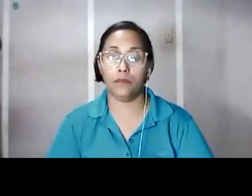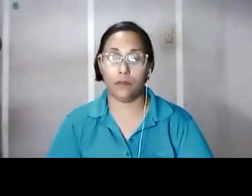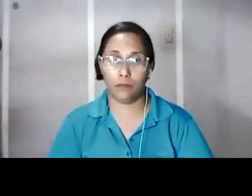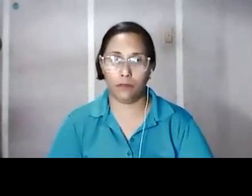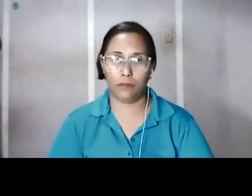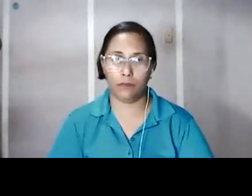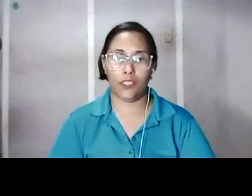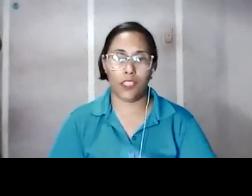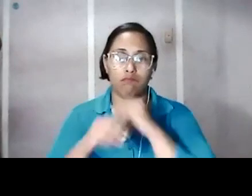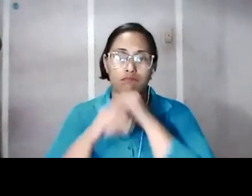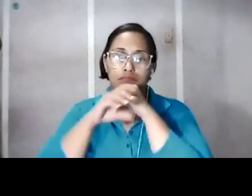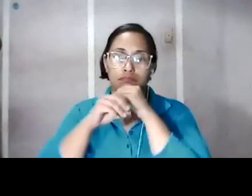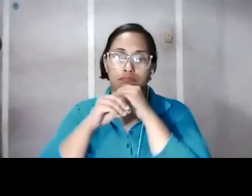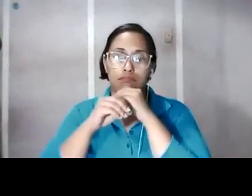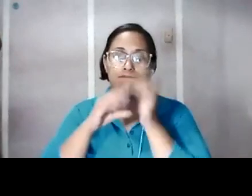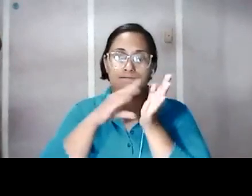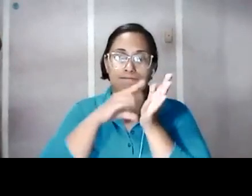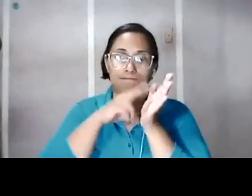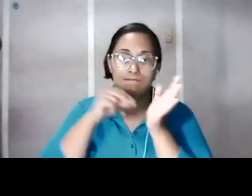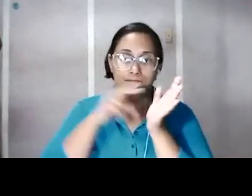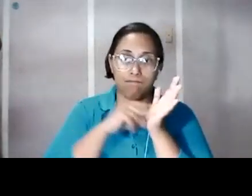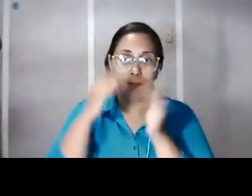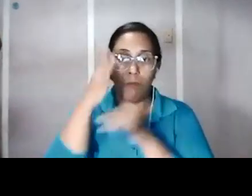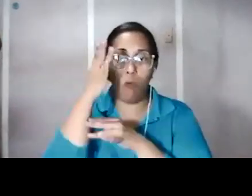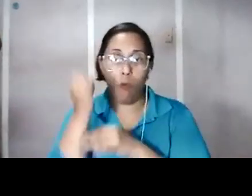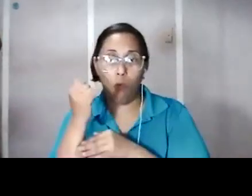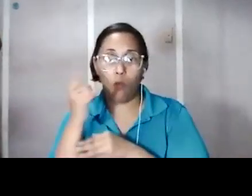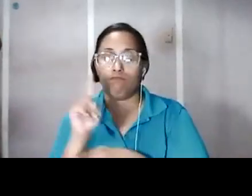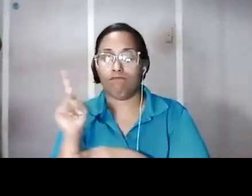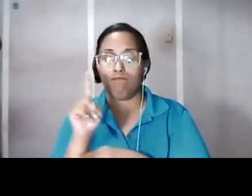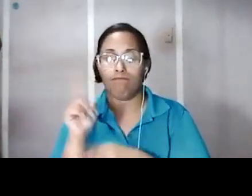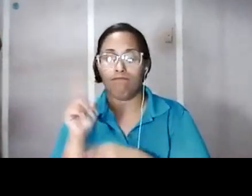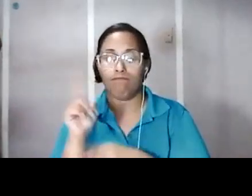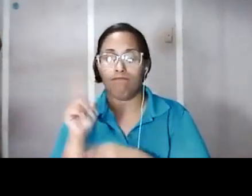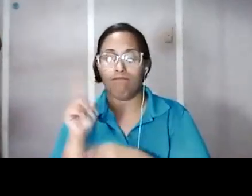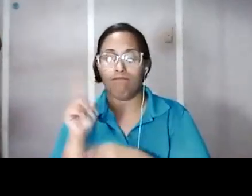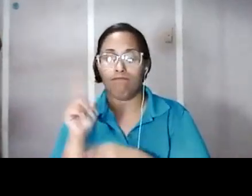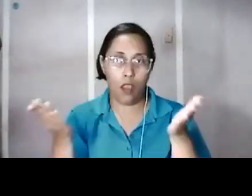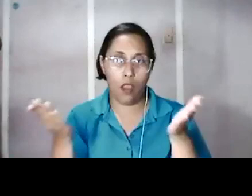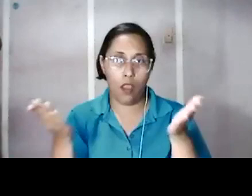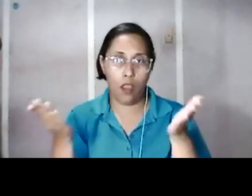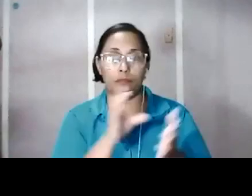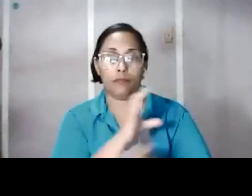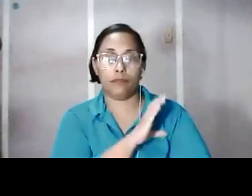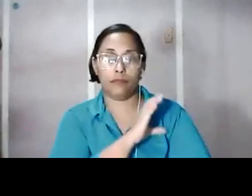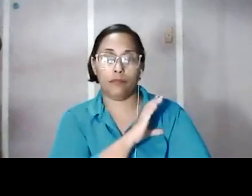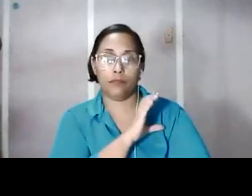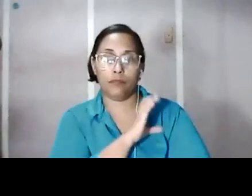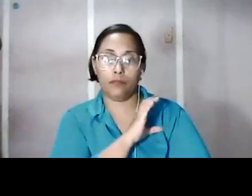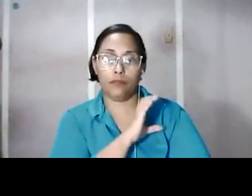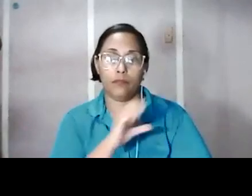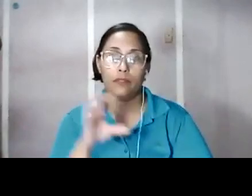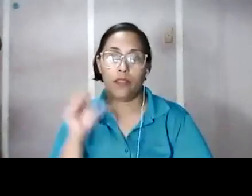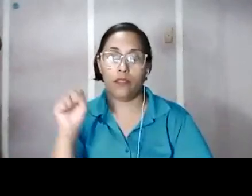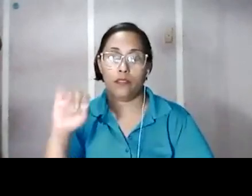los periódicos, porque ¿dónde están los libros de novedades de la policía de San